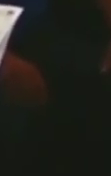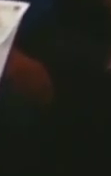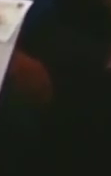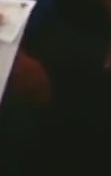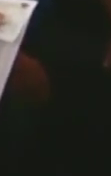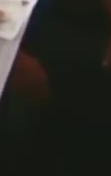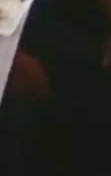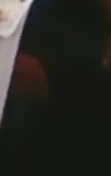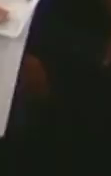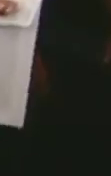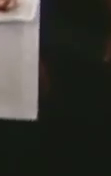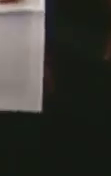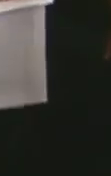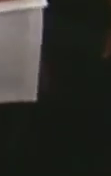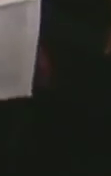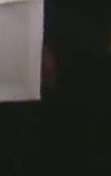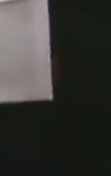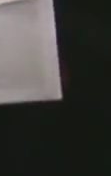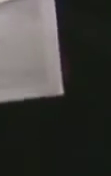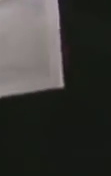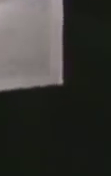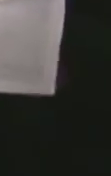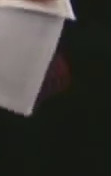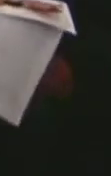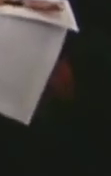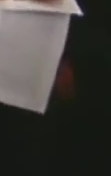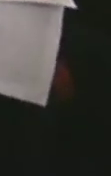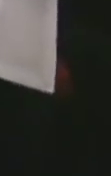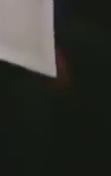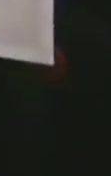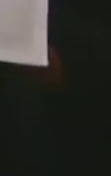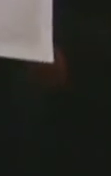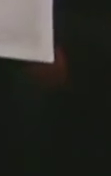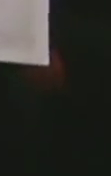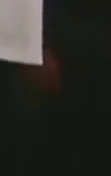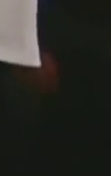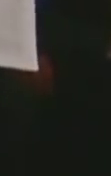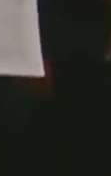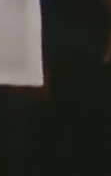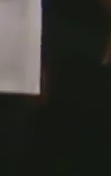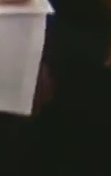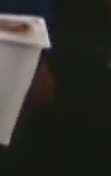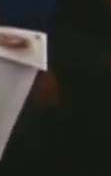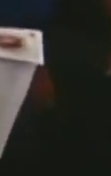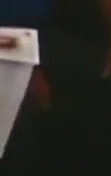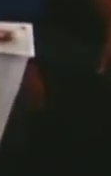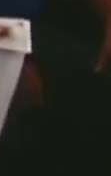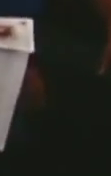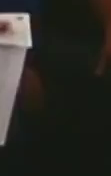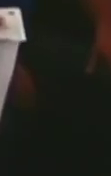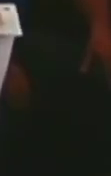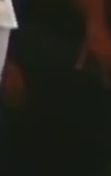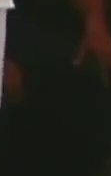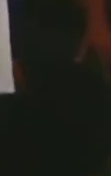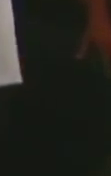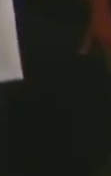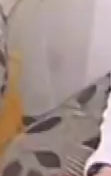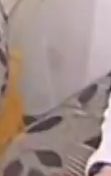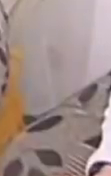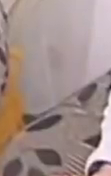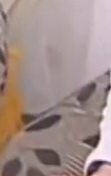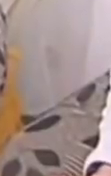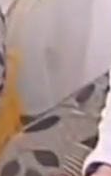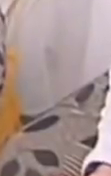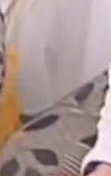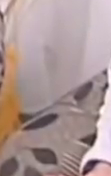siento demasiado muy feliz. Cuando nos dijeron que nos iban a entregar este hogar, fue demasiado maravilloso. Me